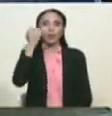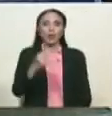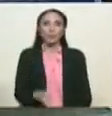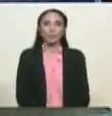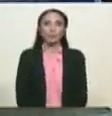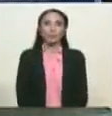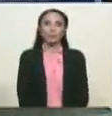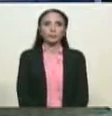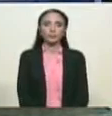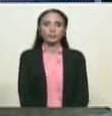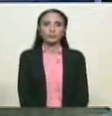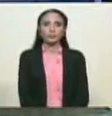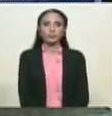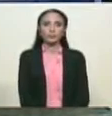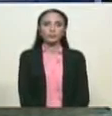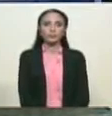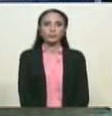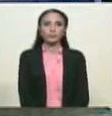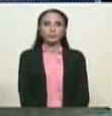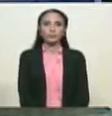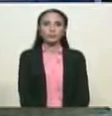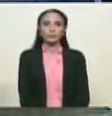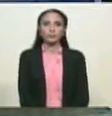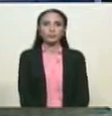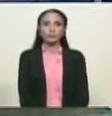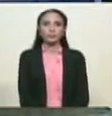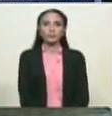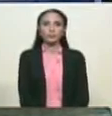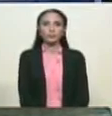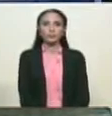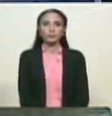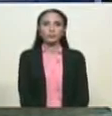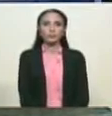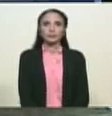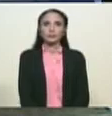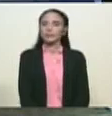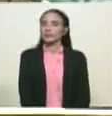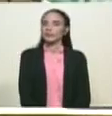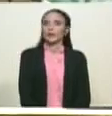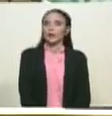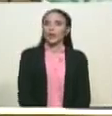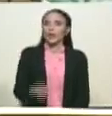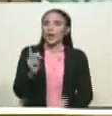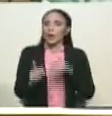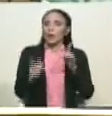en base a las necesidades, aquello que alguien se pregunta